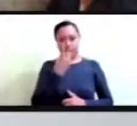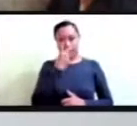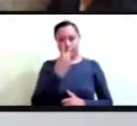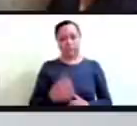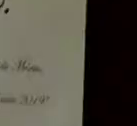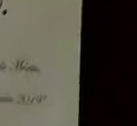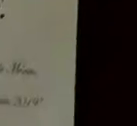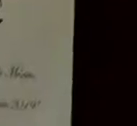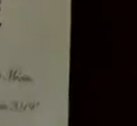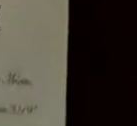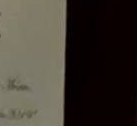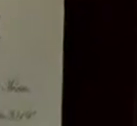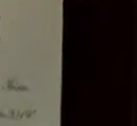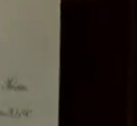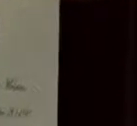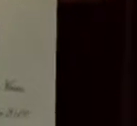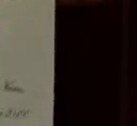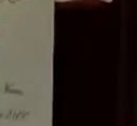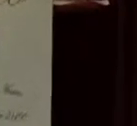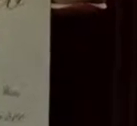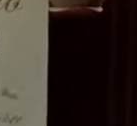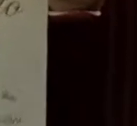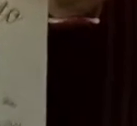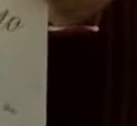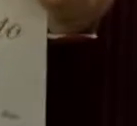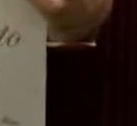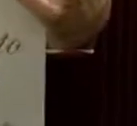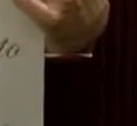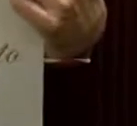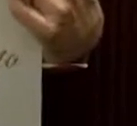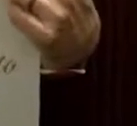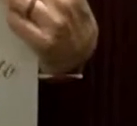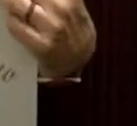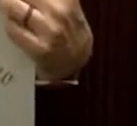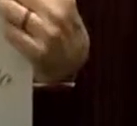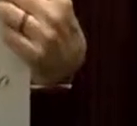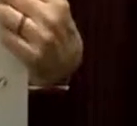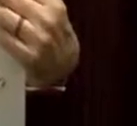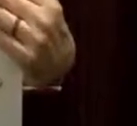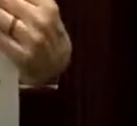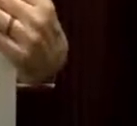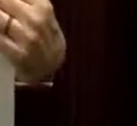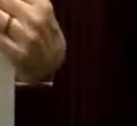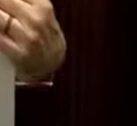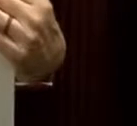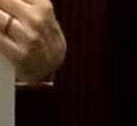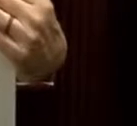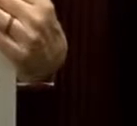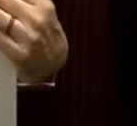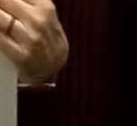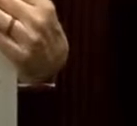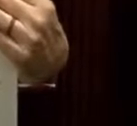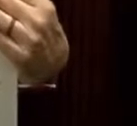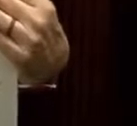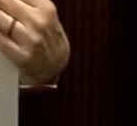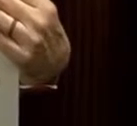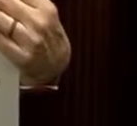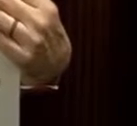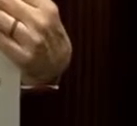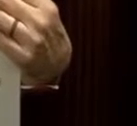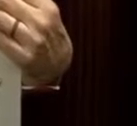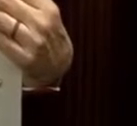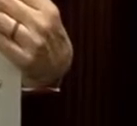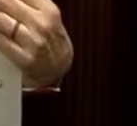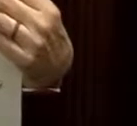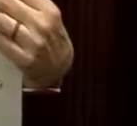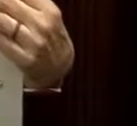ahora este Colegio de Cronistas, que le voy a decir quiénes somos, porque es muy pequeño, no se asusten, Es un colegio muy rico, aunque es bastante joven,